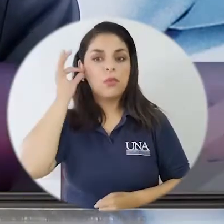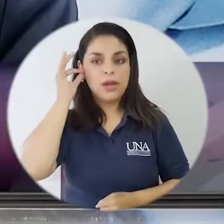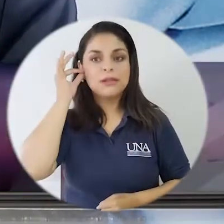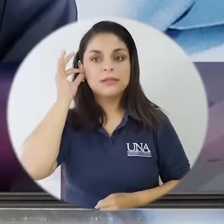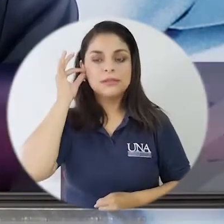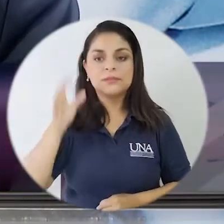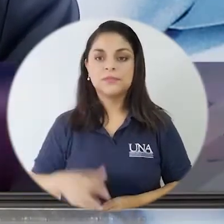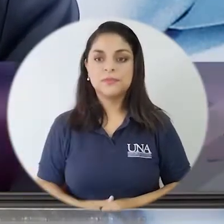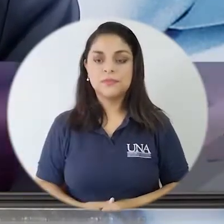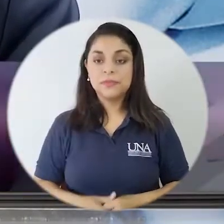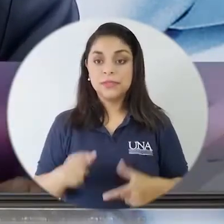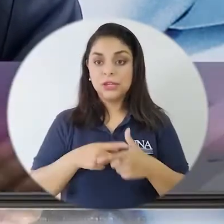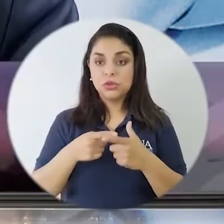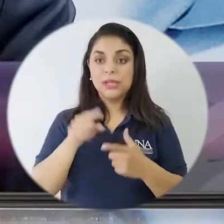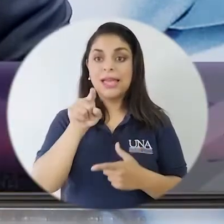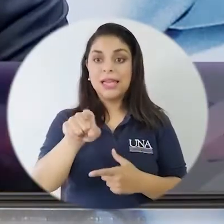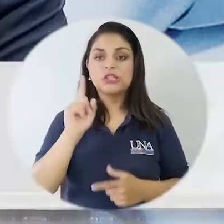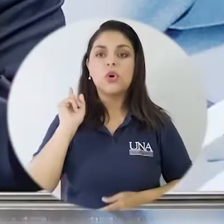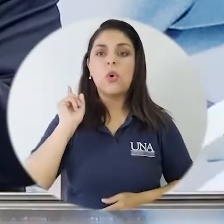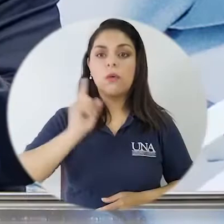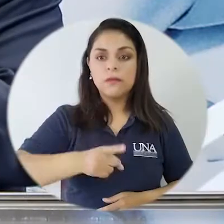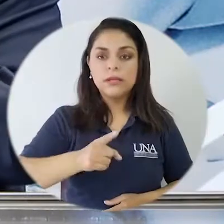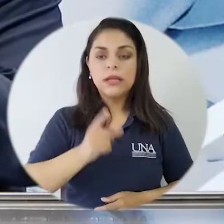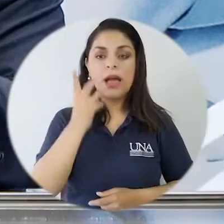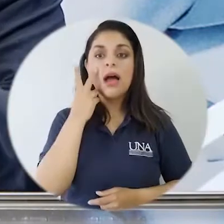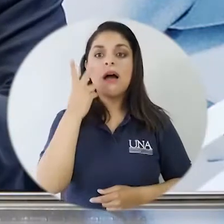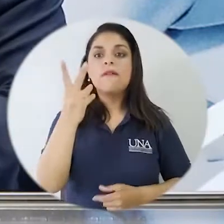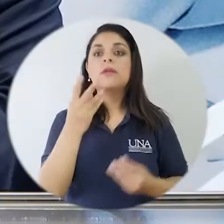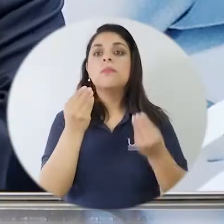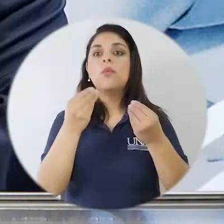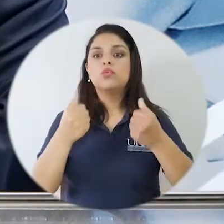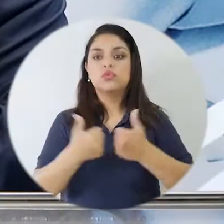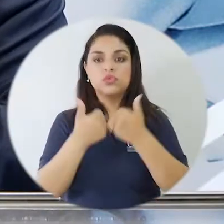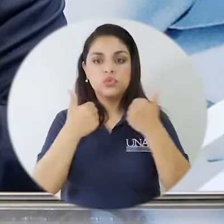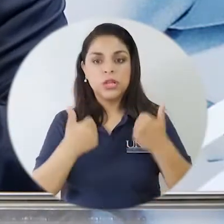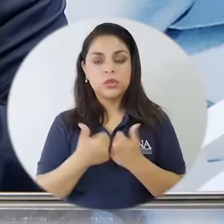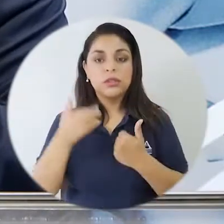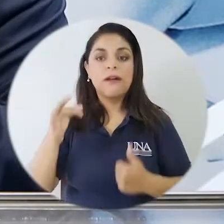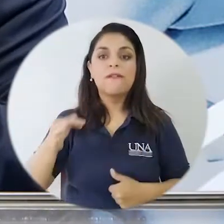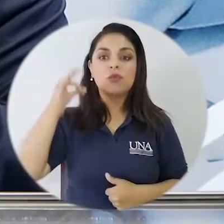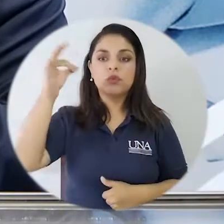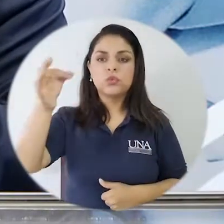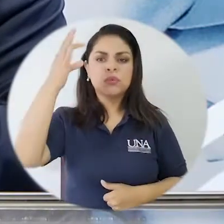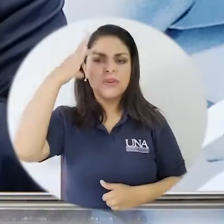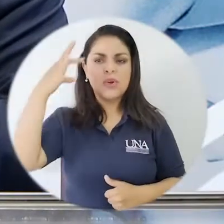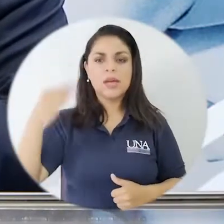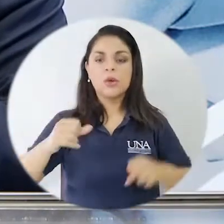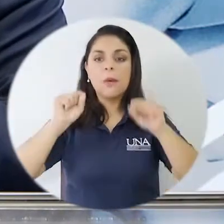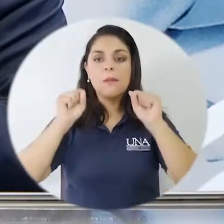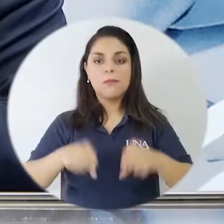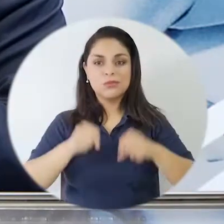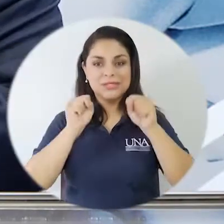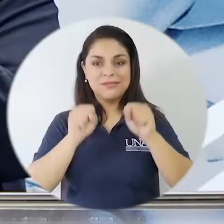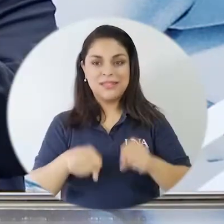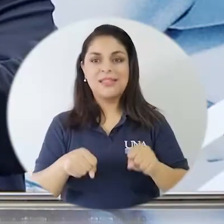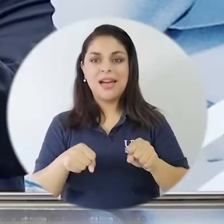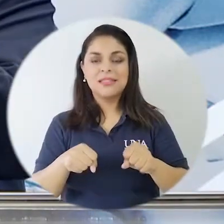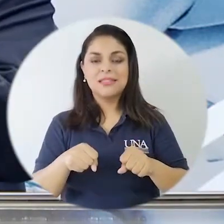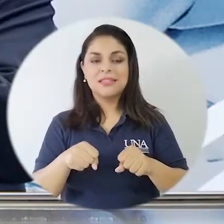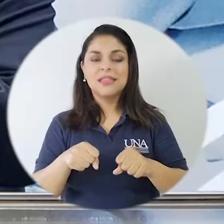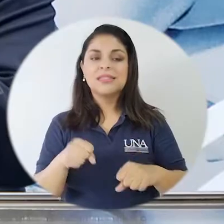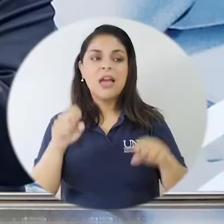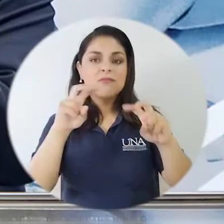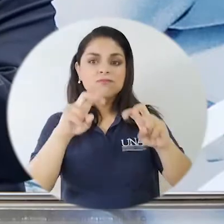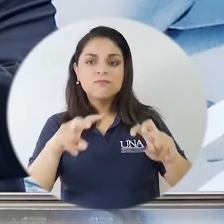COVID-19 son mujeres. Entonces esto obliga a ver muchos retos también a futuro, pero creo que la posibilidad de